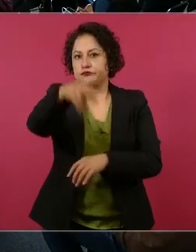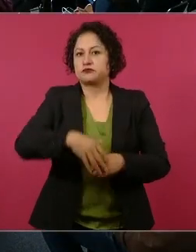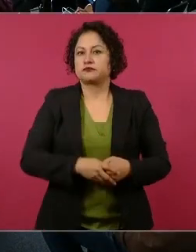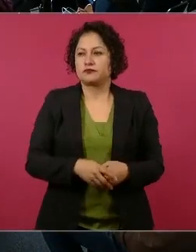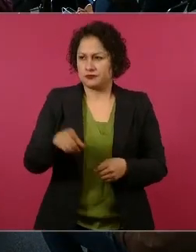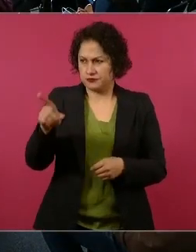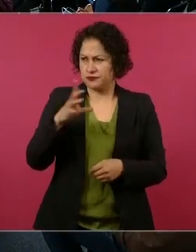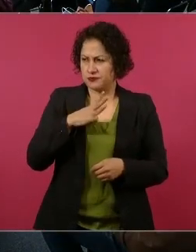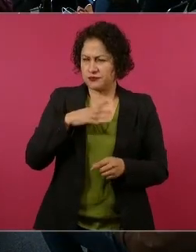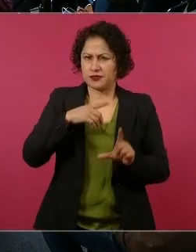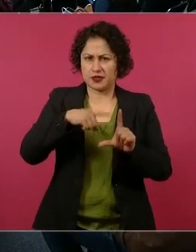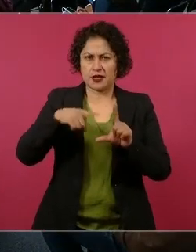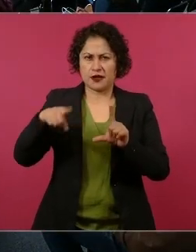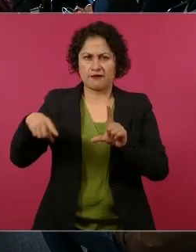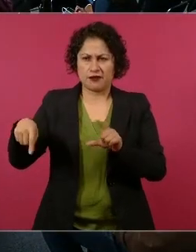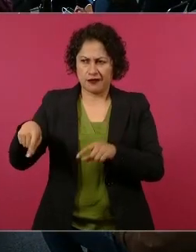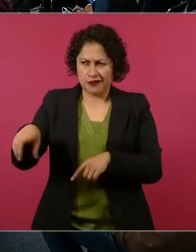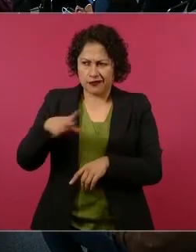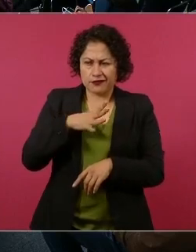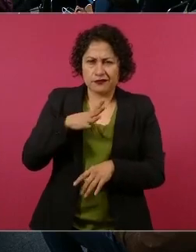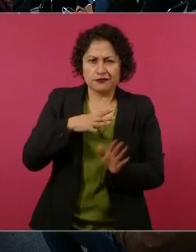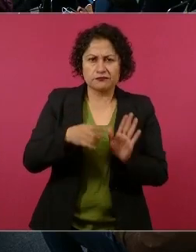una gráfica?